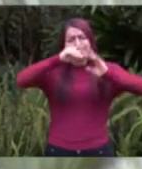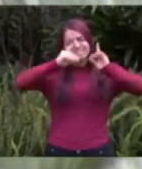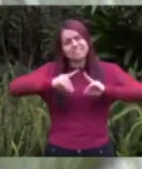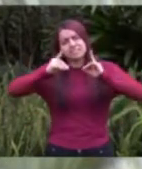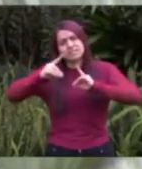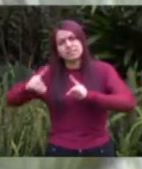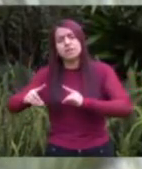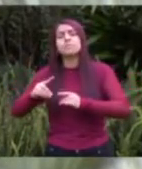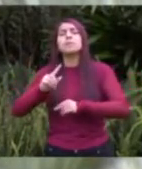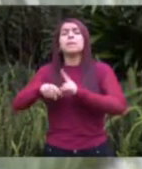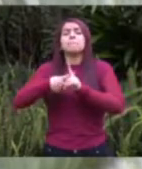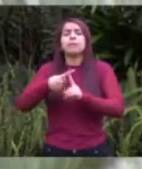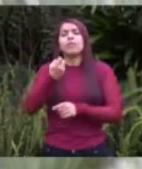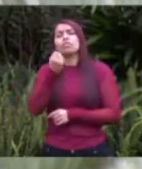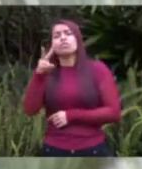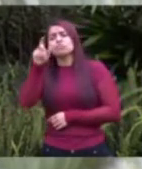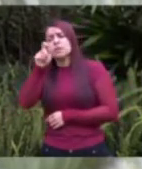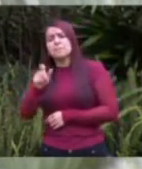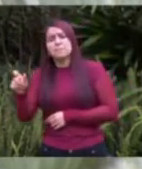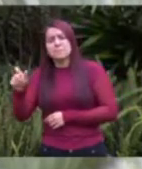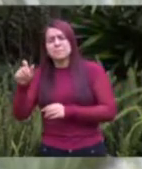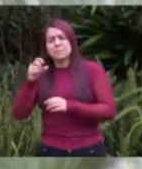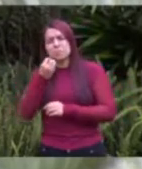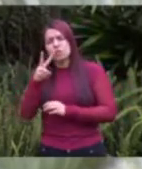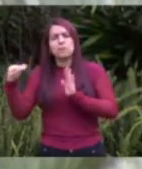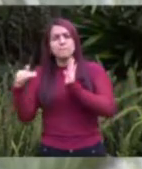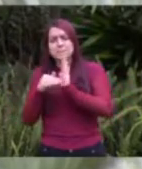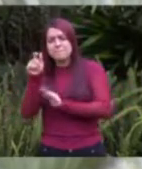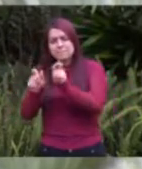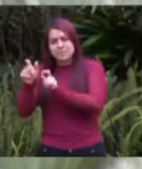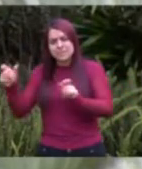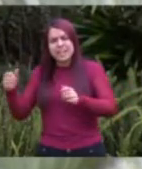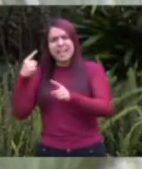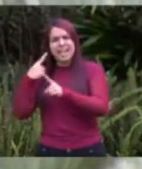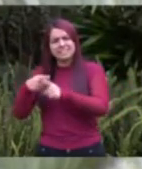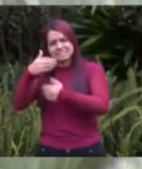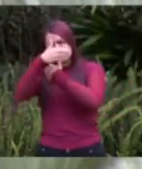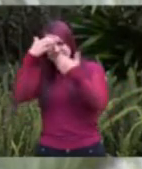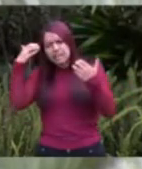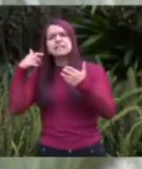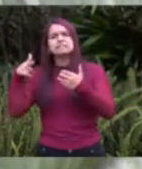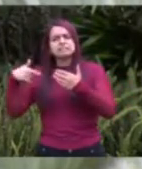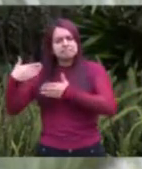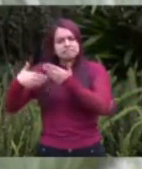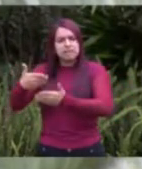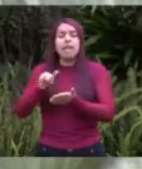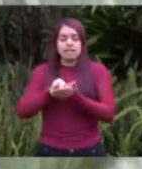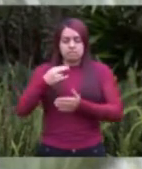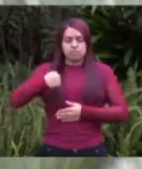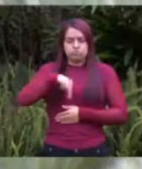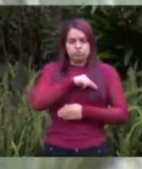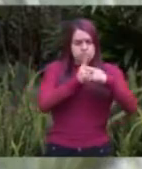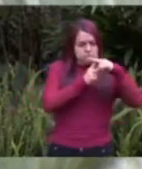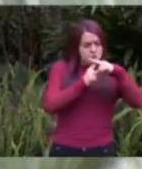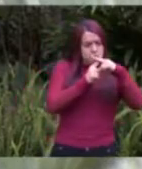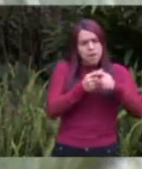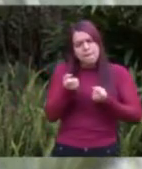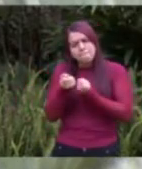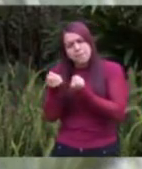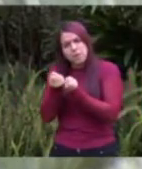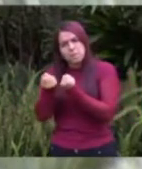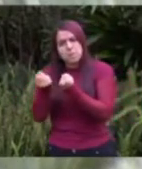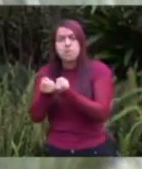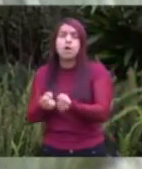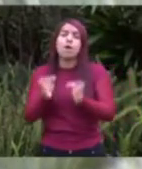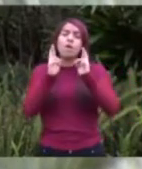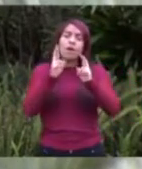tramitando los casos de más de 12.000 comparecientes. Desde la Procuraduría hemos acompañado estas luchas. Esperamos que